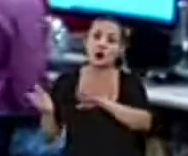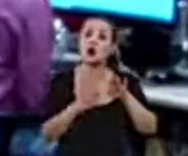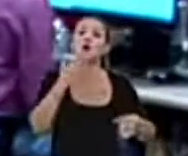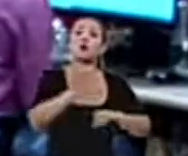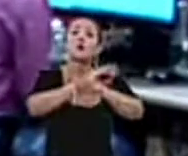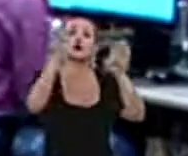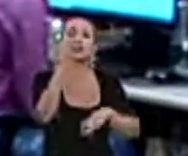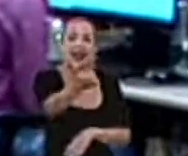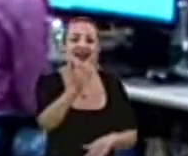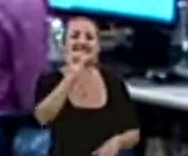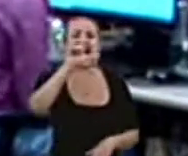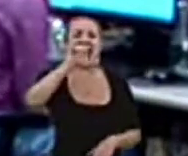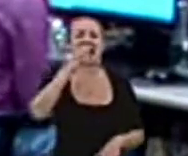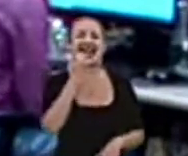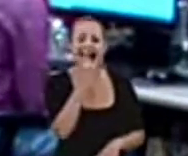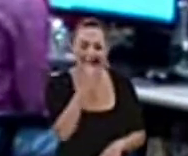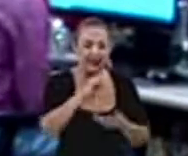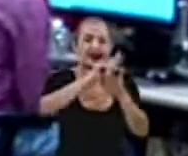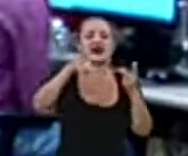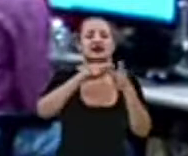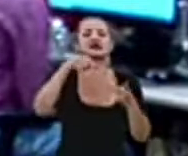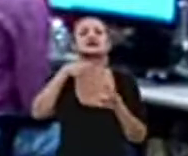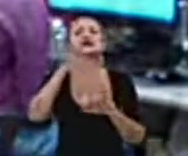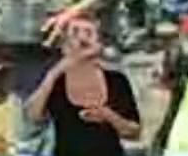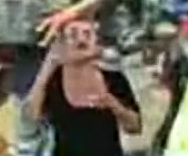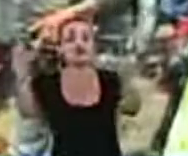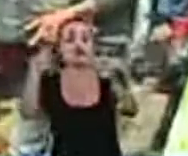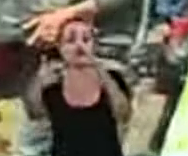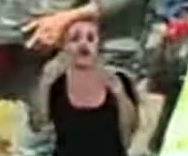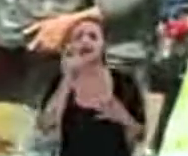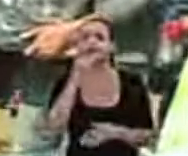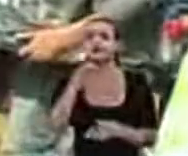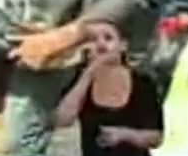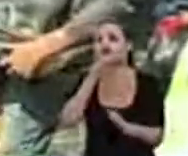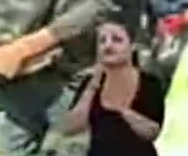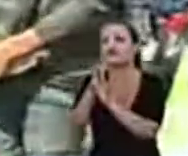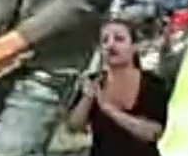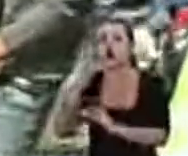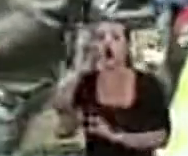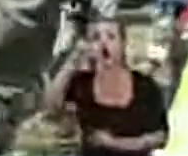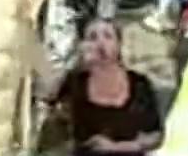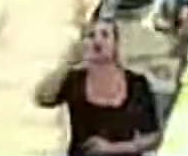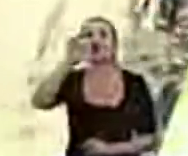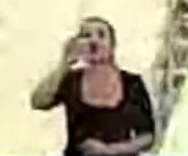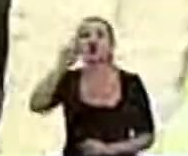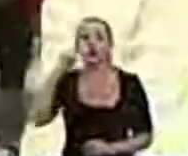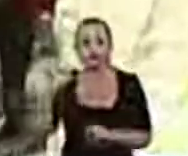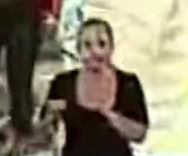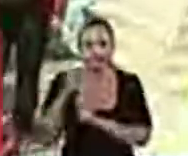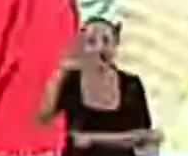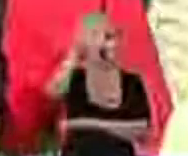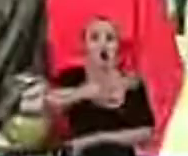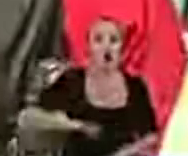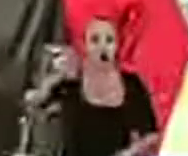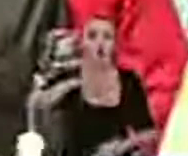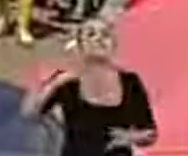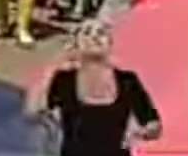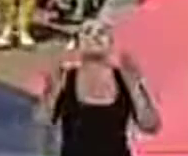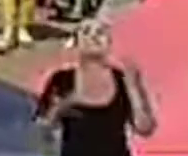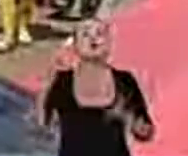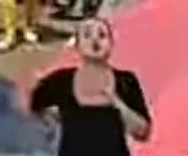es la variante Omicron en Colombia. Ante el anuncio de los primeros casos en el país, los expertos advierten sobre la posibilidad de que